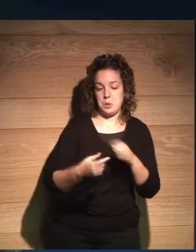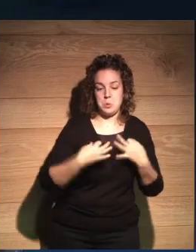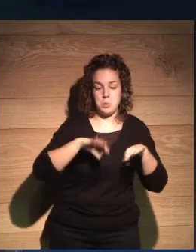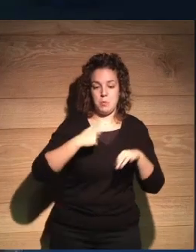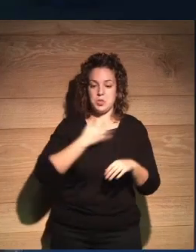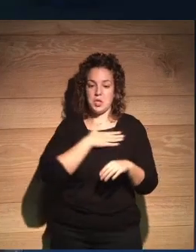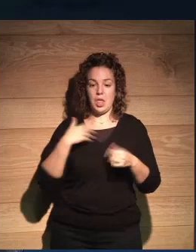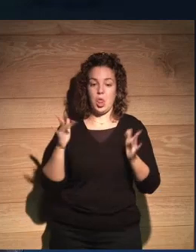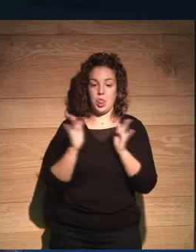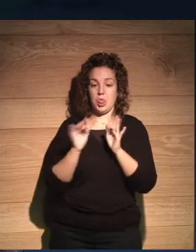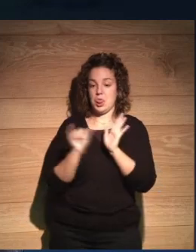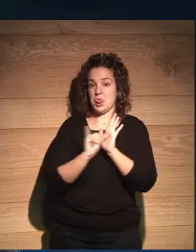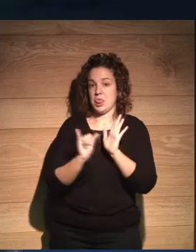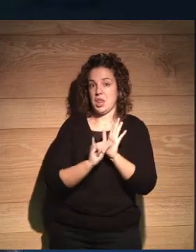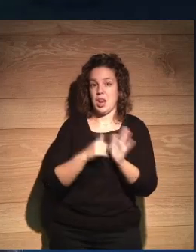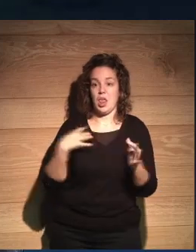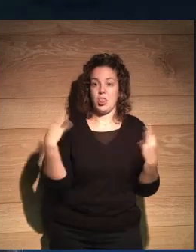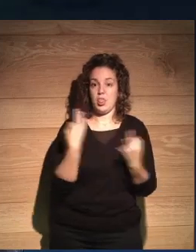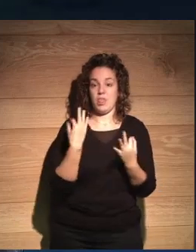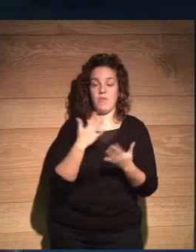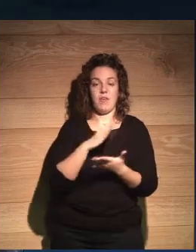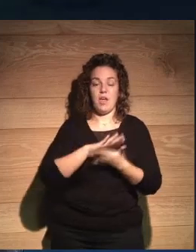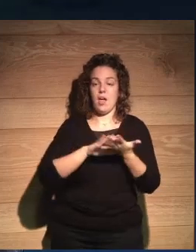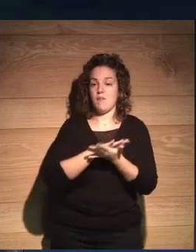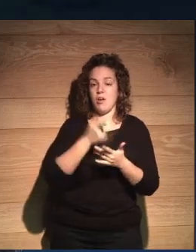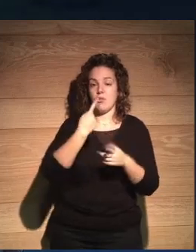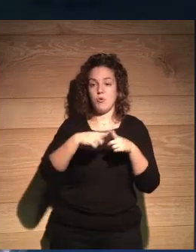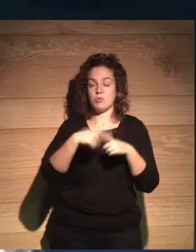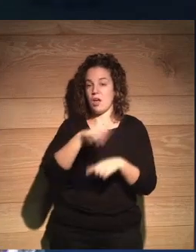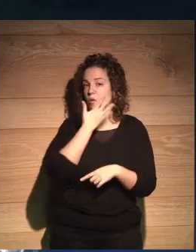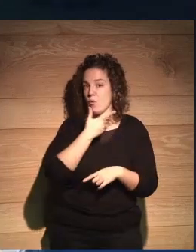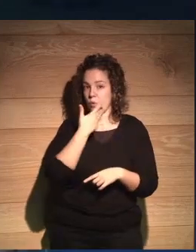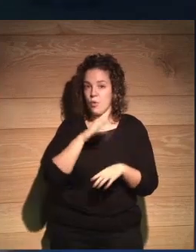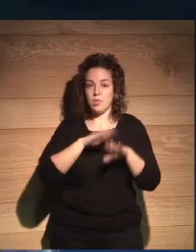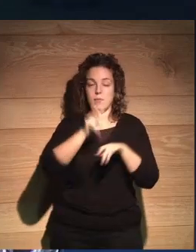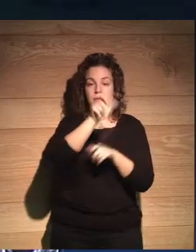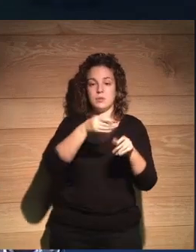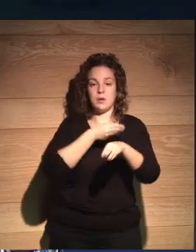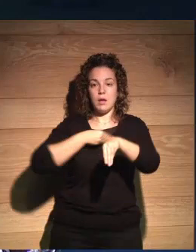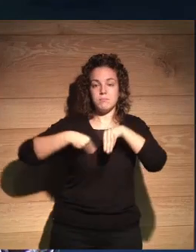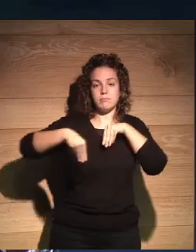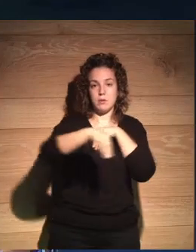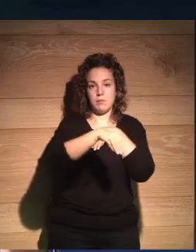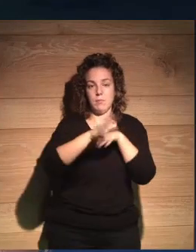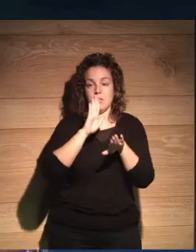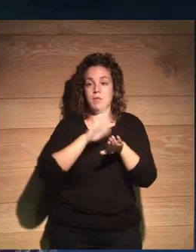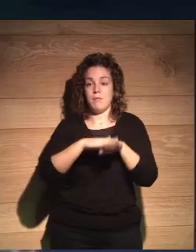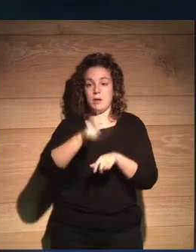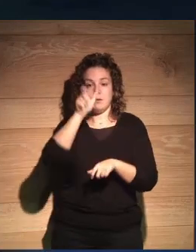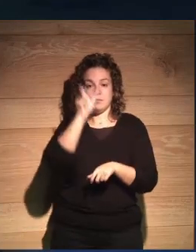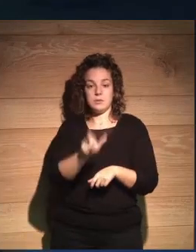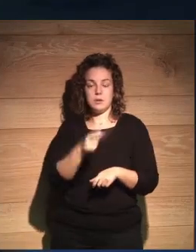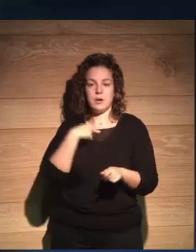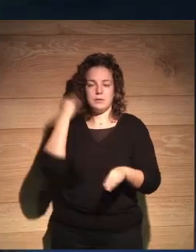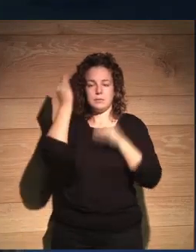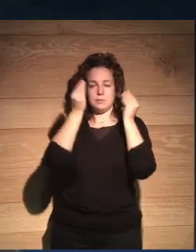hacerlo cercano, tienes que hablar de lo que conoces más. De lo que conoces, no, y sobre todo para que la gente empatice, para que la gente